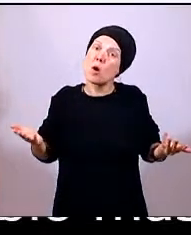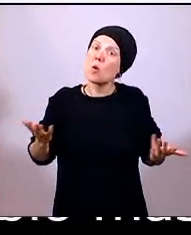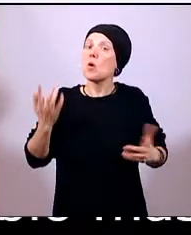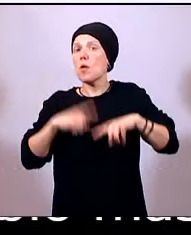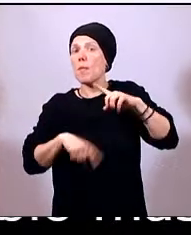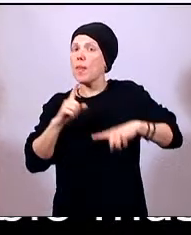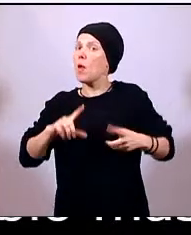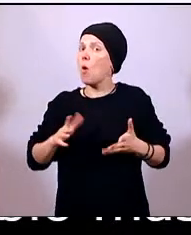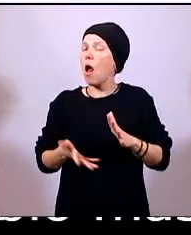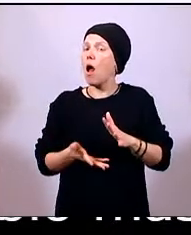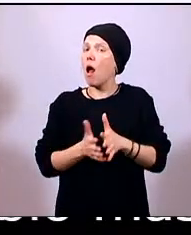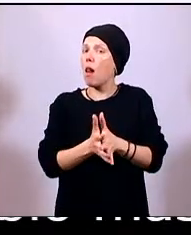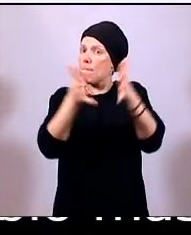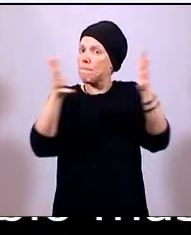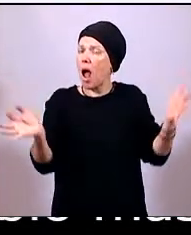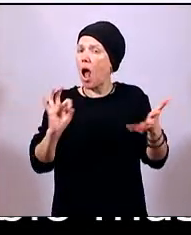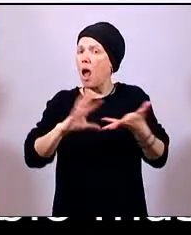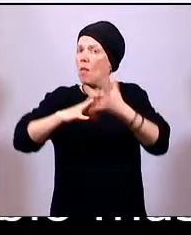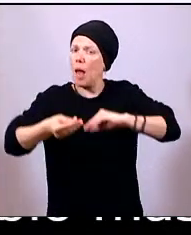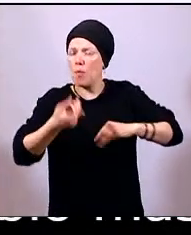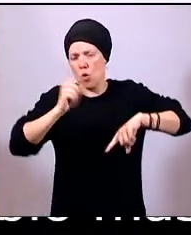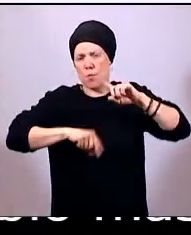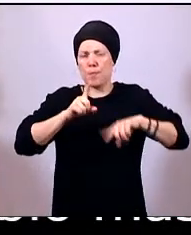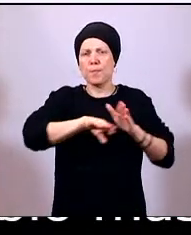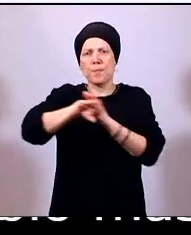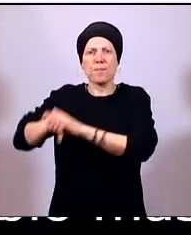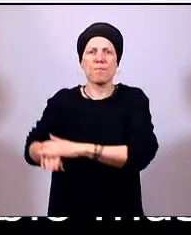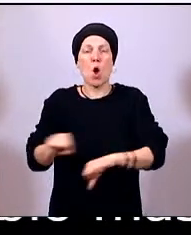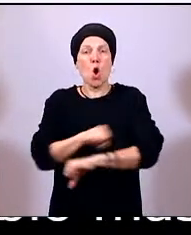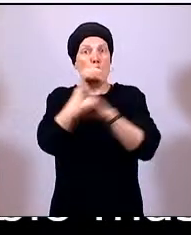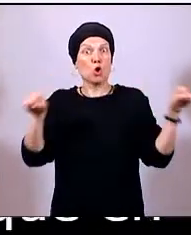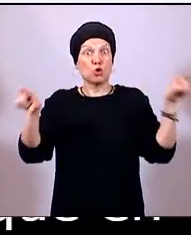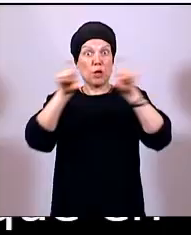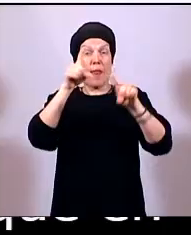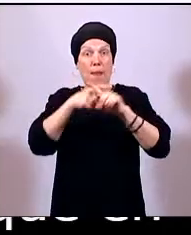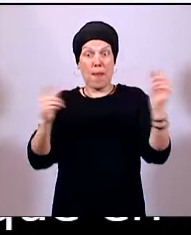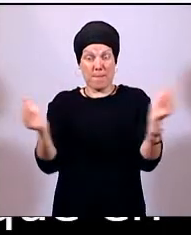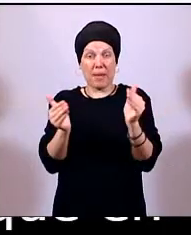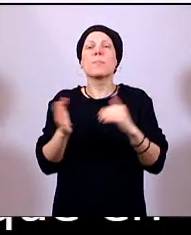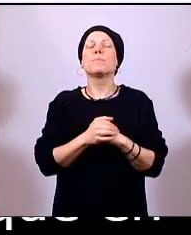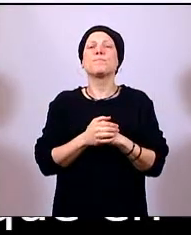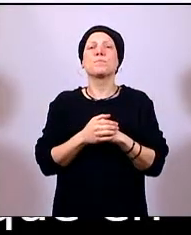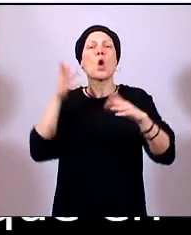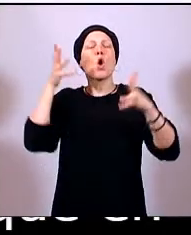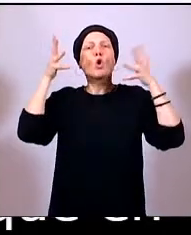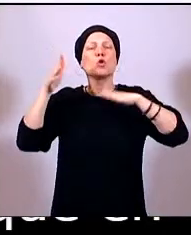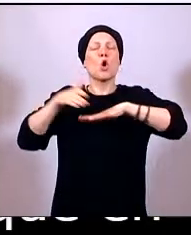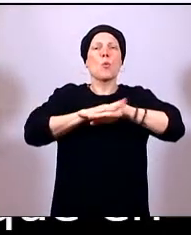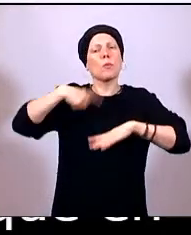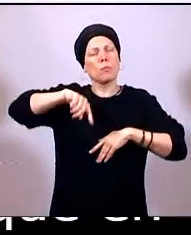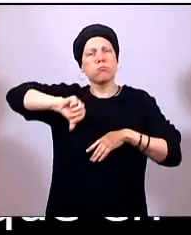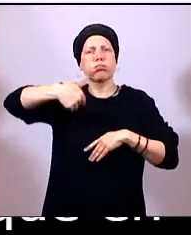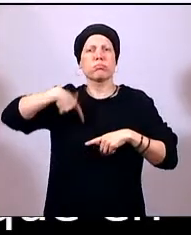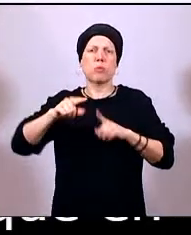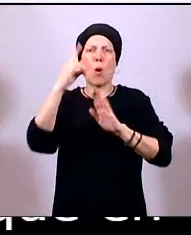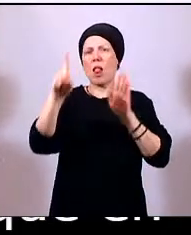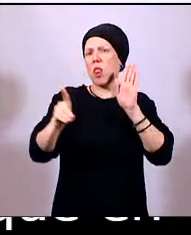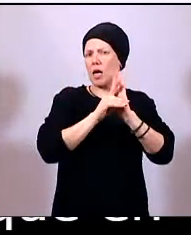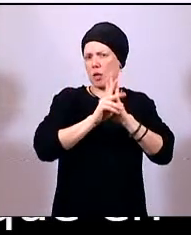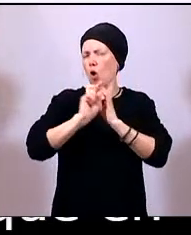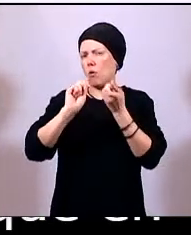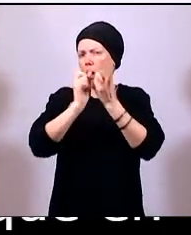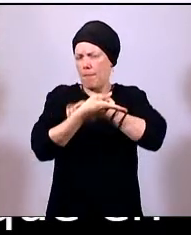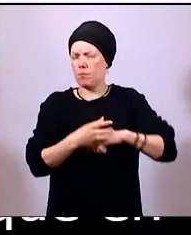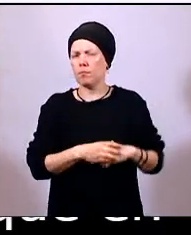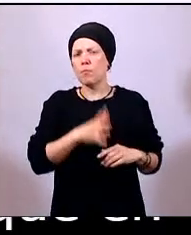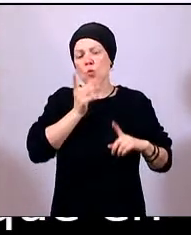iremos ampliando. En cuanto al Consolida Pyme, el Consejo de Gobierno ha aprobado hoy también la modificación del decreto